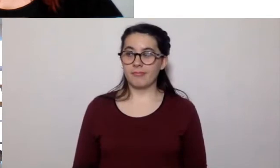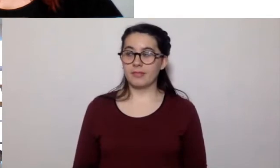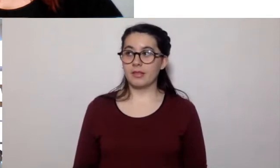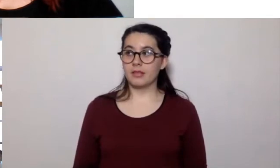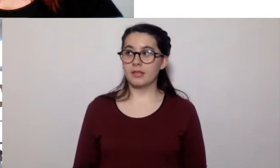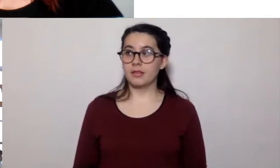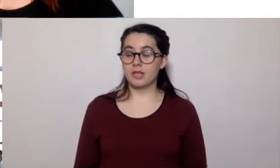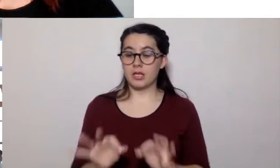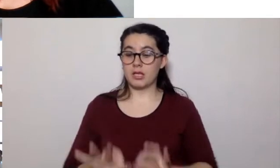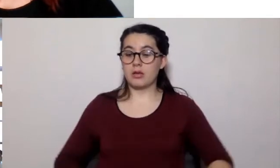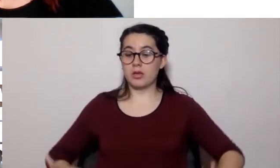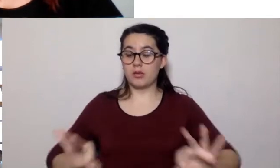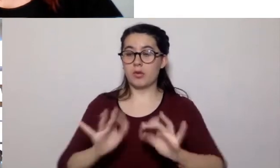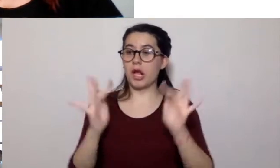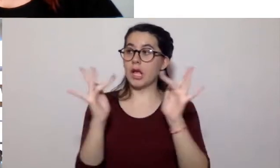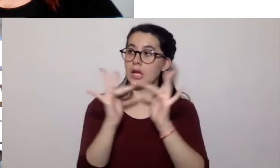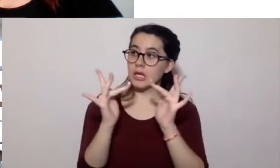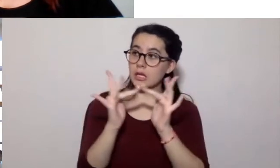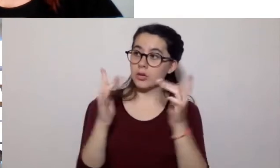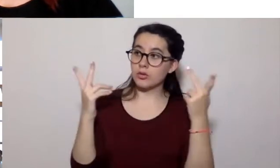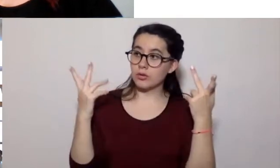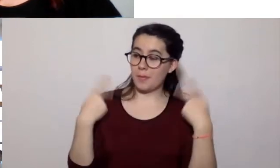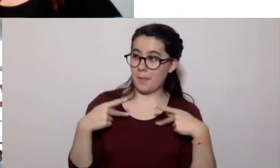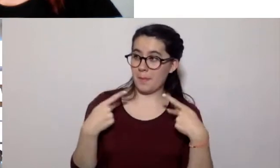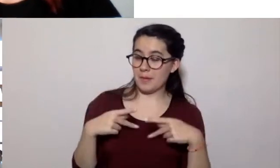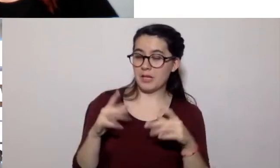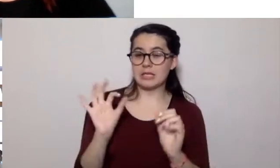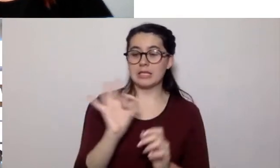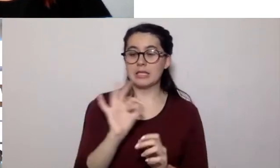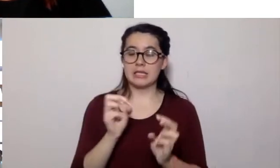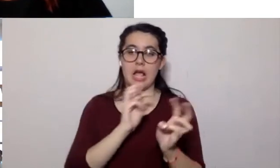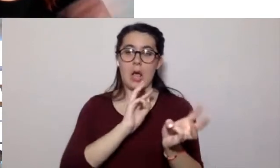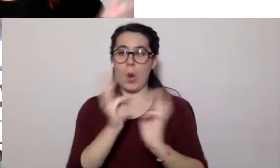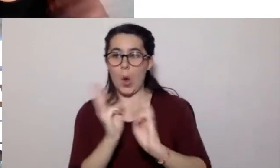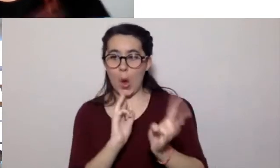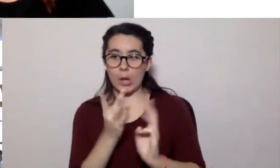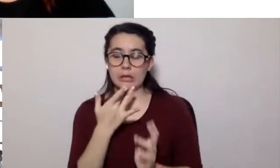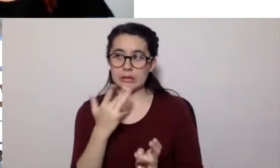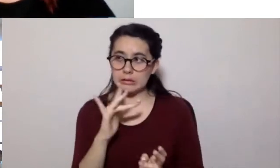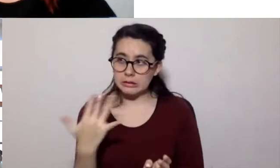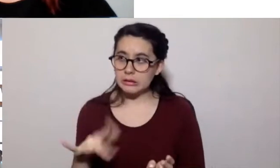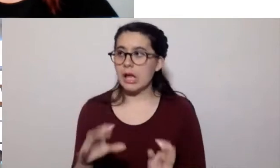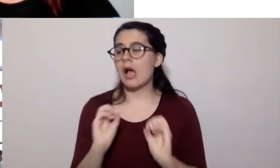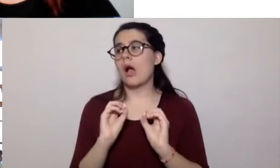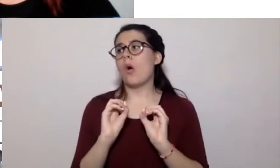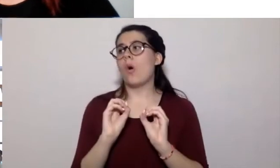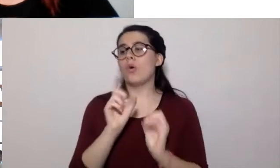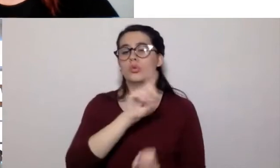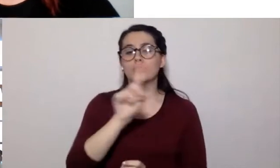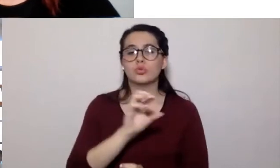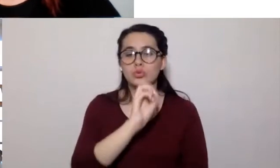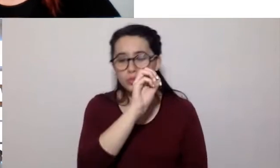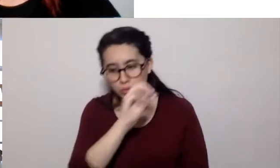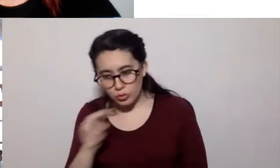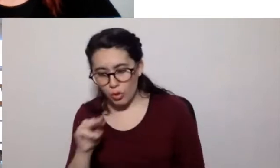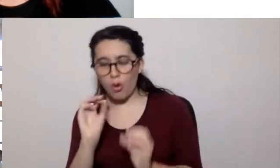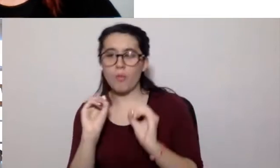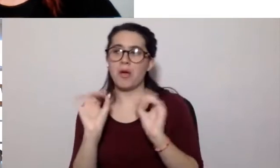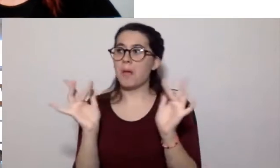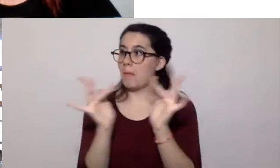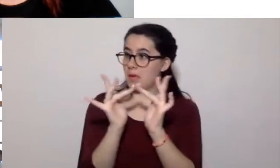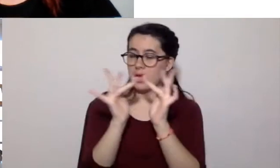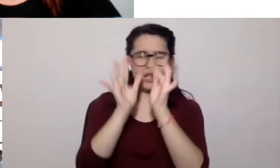aunque sea por teléfono, por chat, por Zoom, por donde sea, seguir teniendo el contacto social